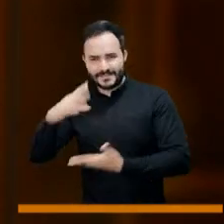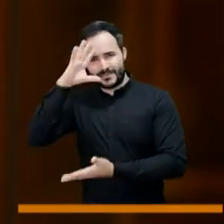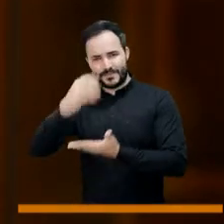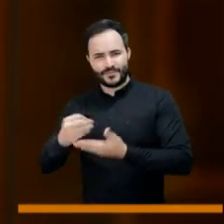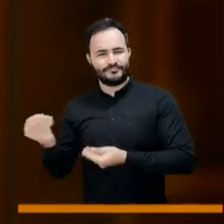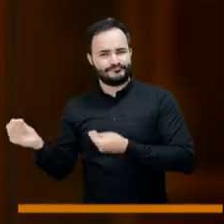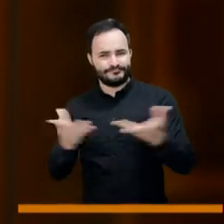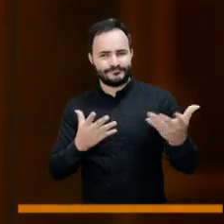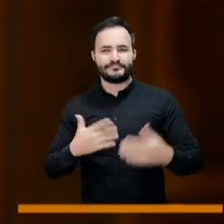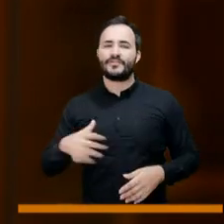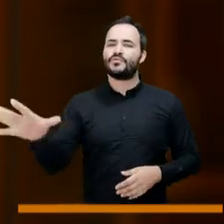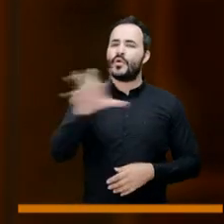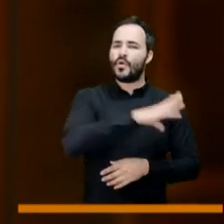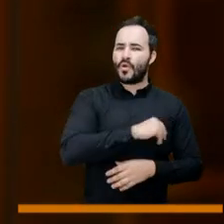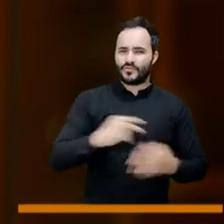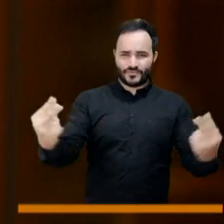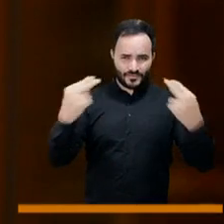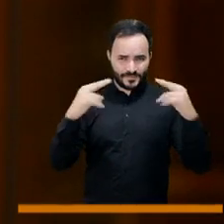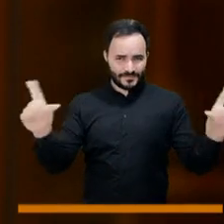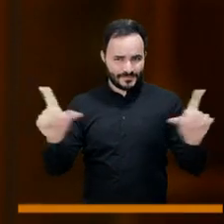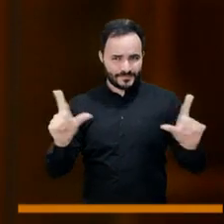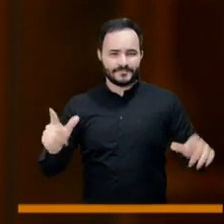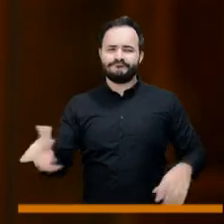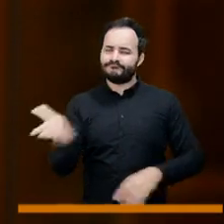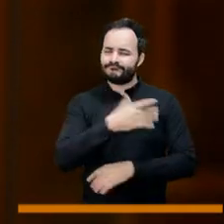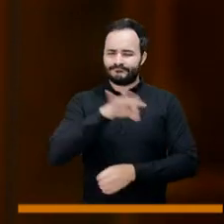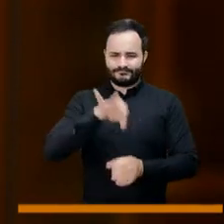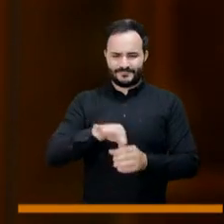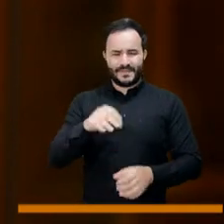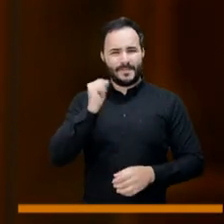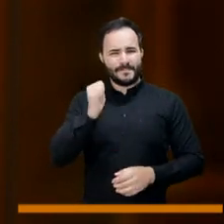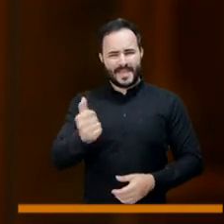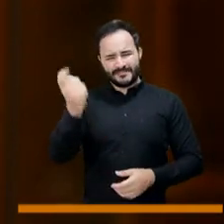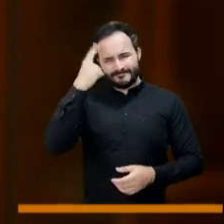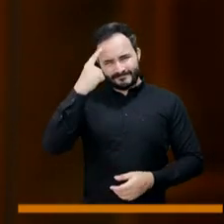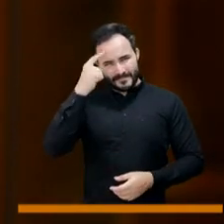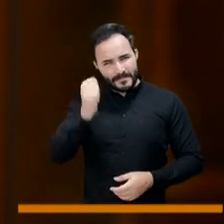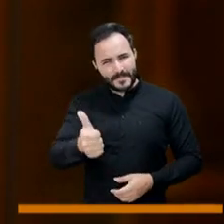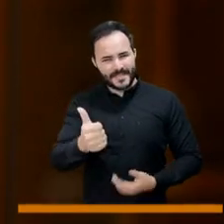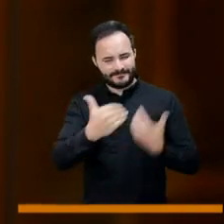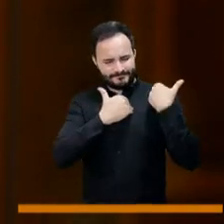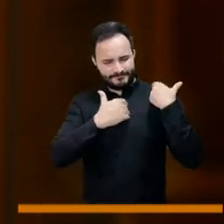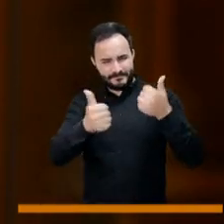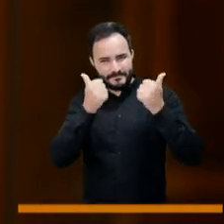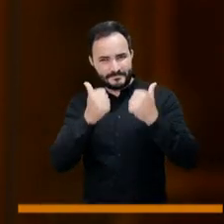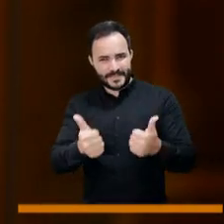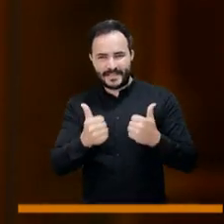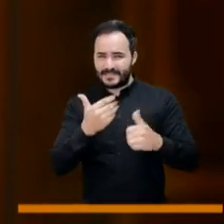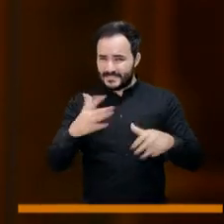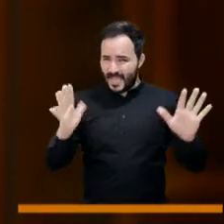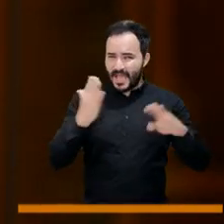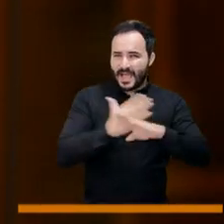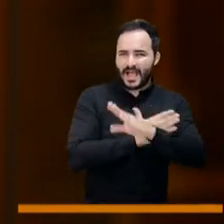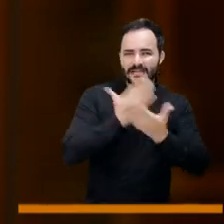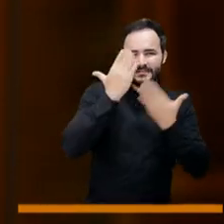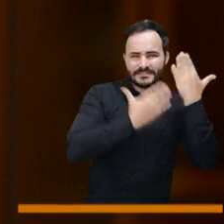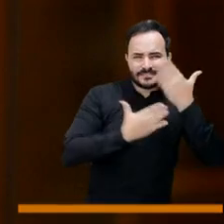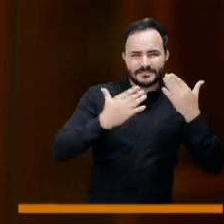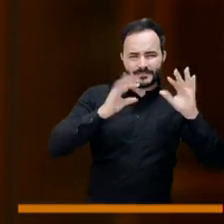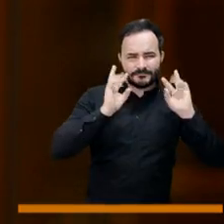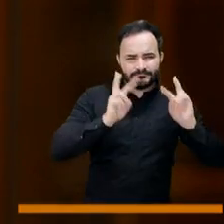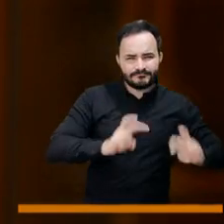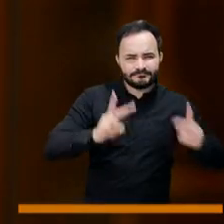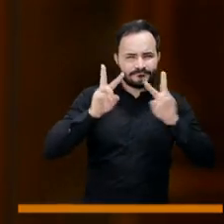nuestros televidentes, dejarles el mensaje: votar bien, con inteligencia, con sentido de responsabilidad, y después de estudiar